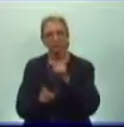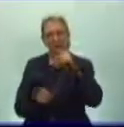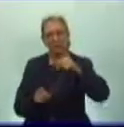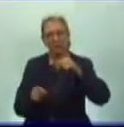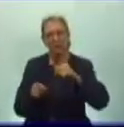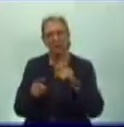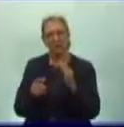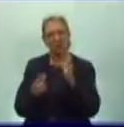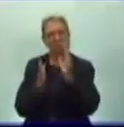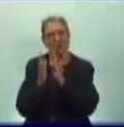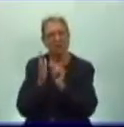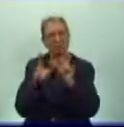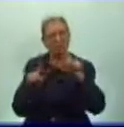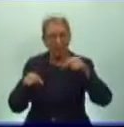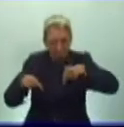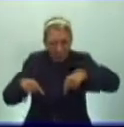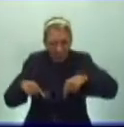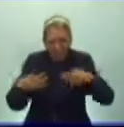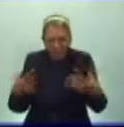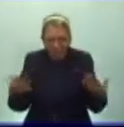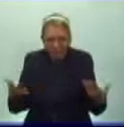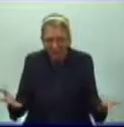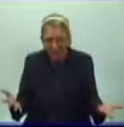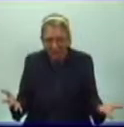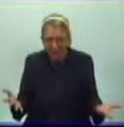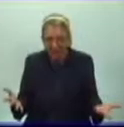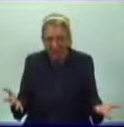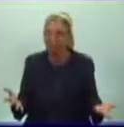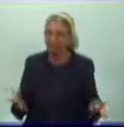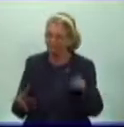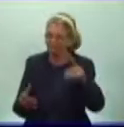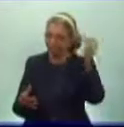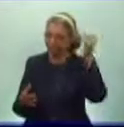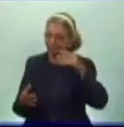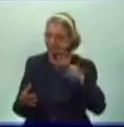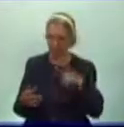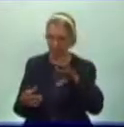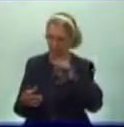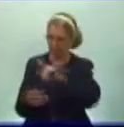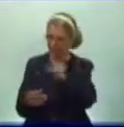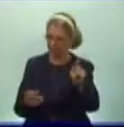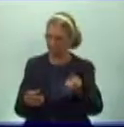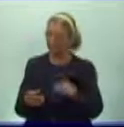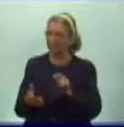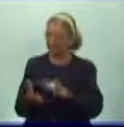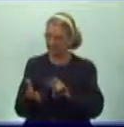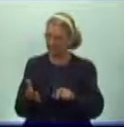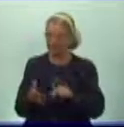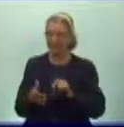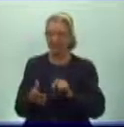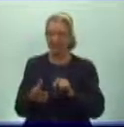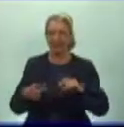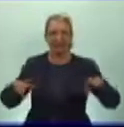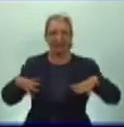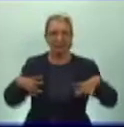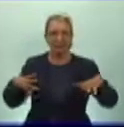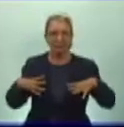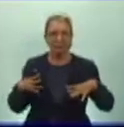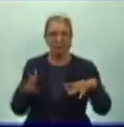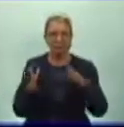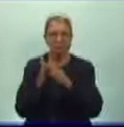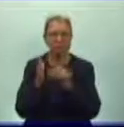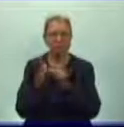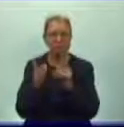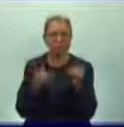de... ¿En qué mes nos encontramos? Ustedes saben, ¿verdad? Háganlo, escríbanlo. Las vacaciones son en los meses